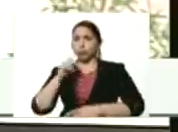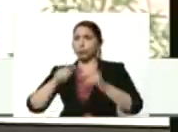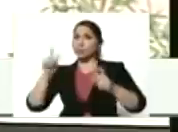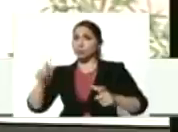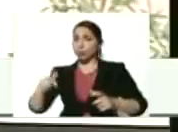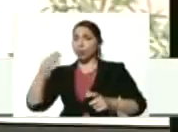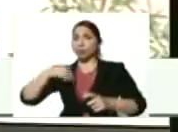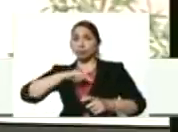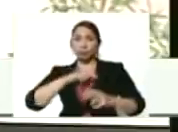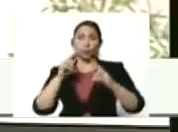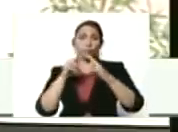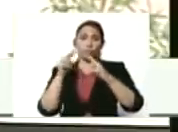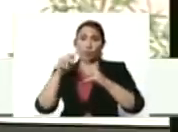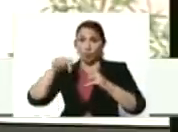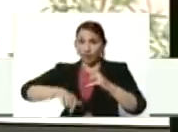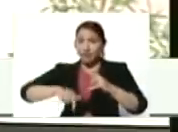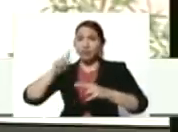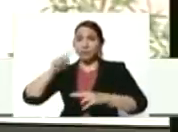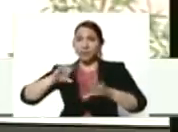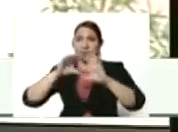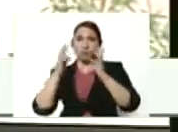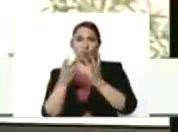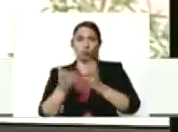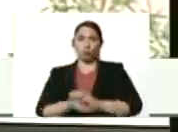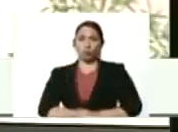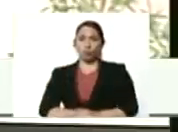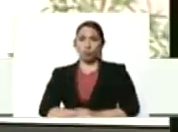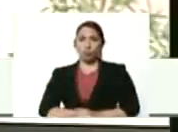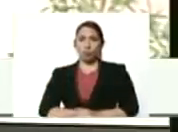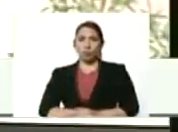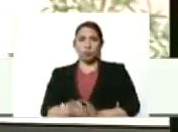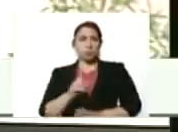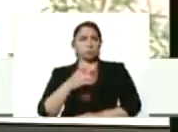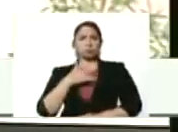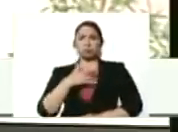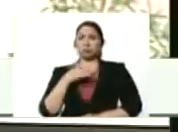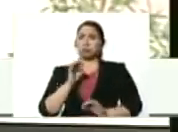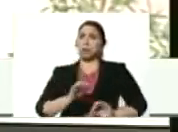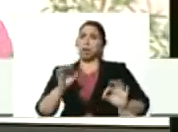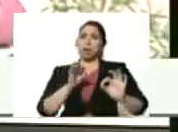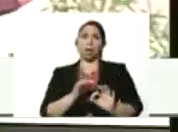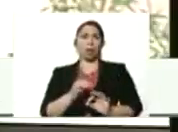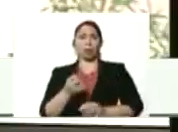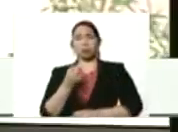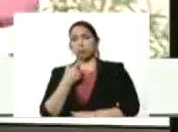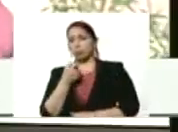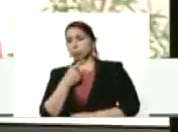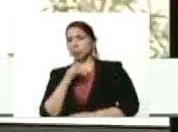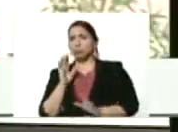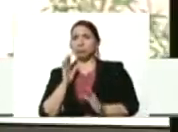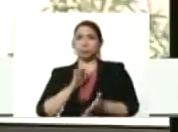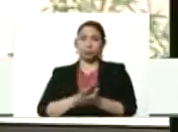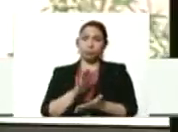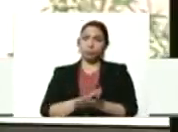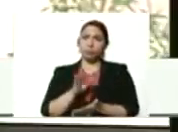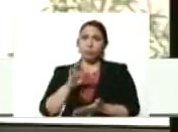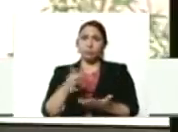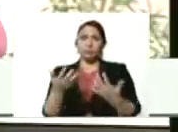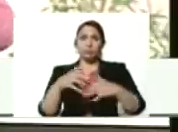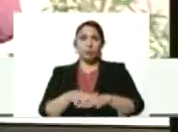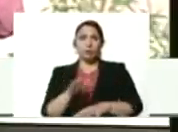el mundo. Quedan asintomáticos, tranquilitos, tómese su tratamiento, ahí está integral.